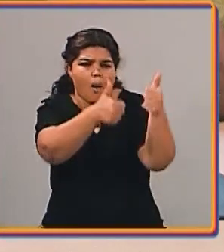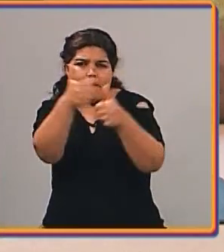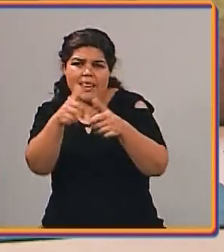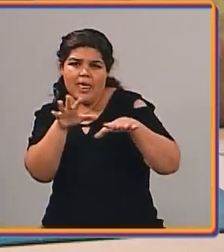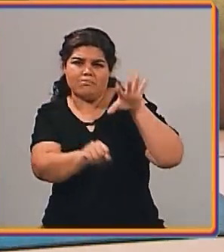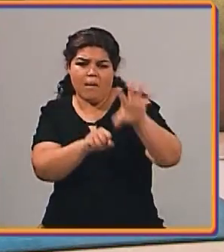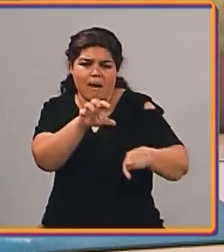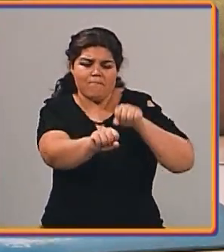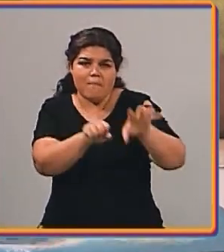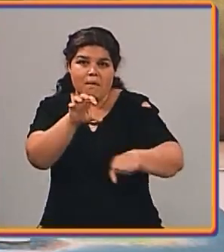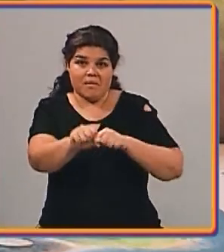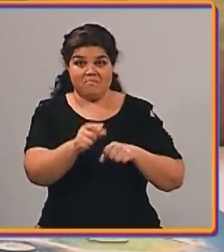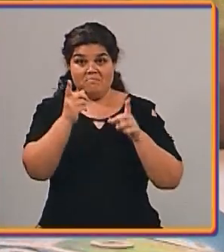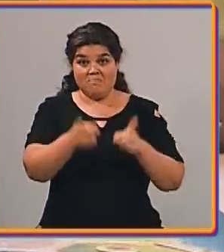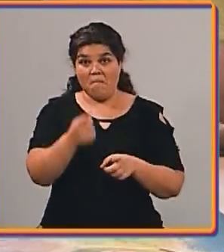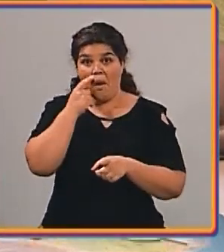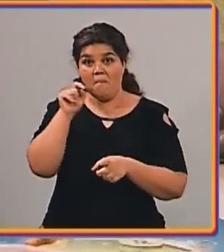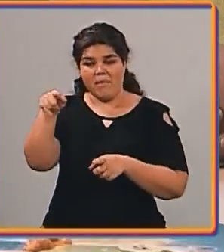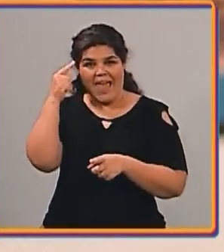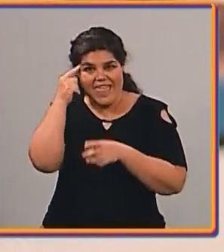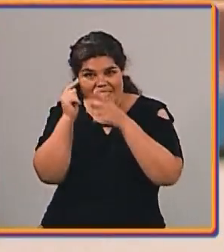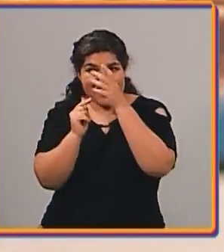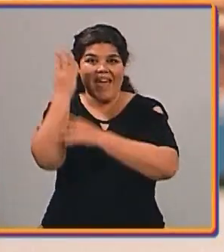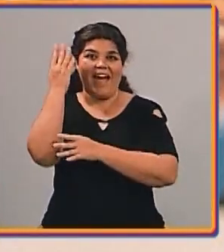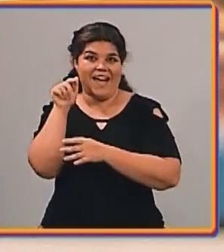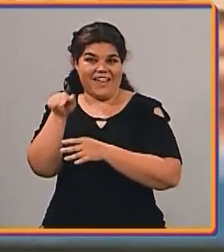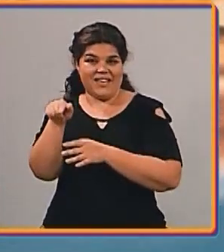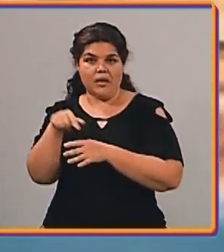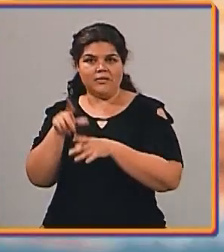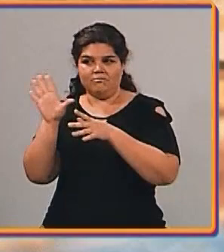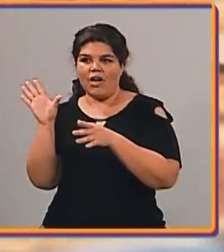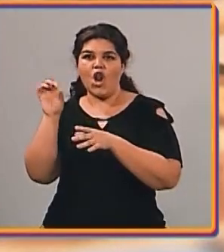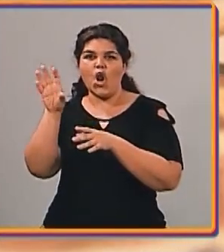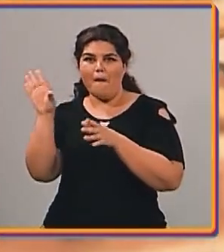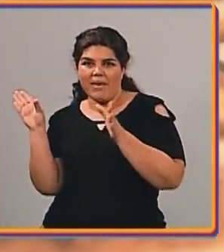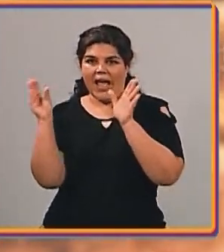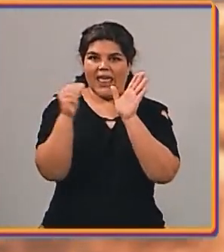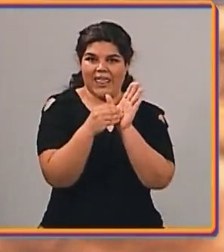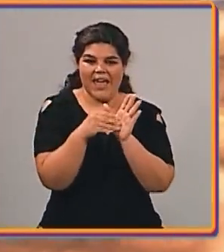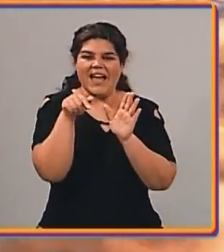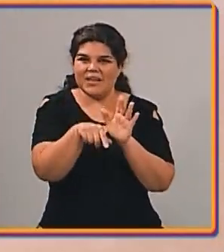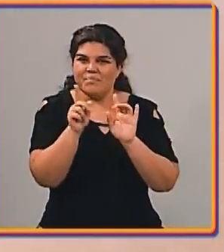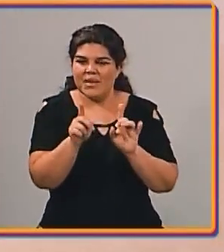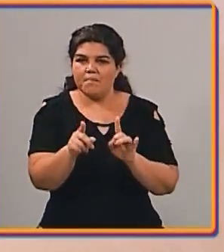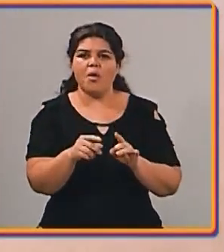su creador, Klaus Teuber, los problemas que afloran de esta competición por los recursos se pueden resolver de manera no